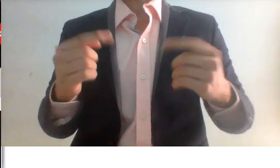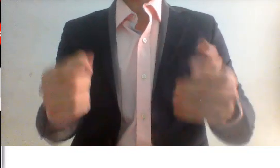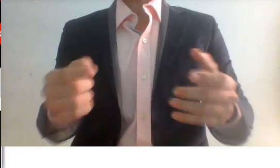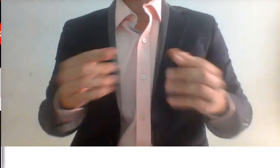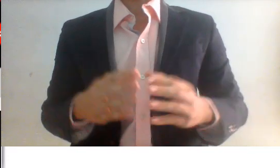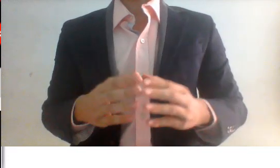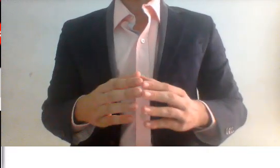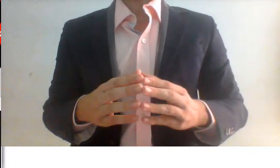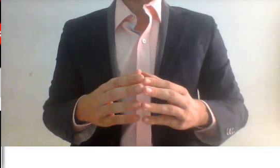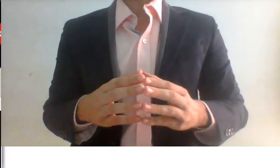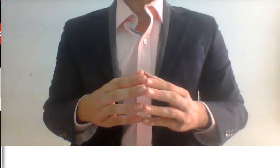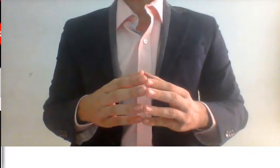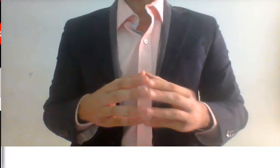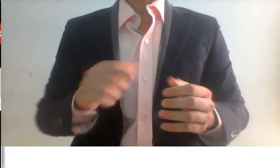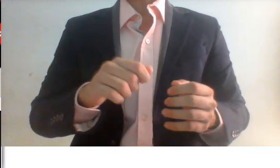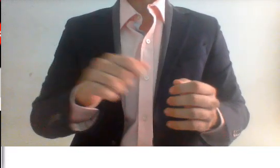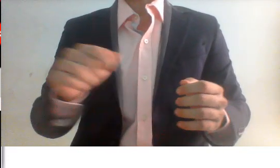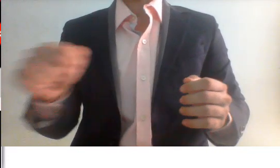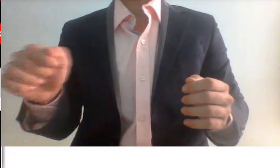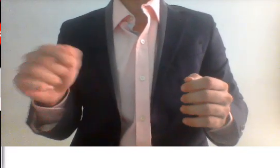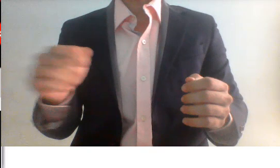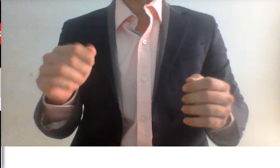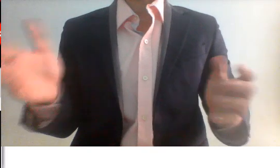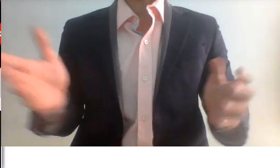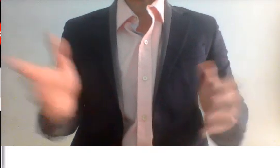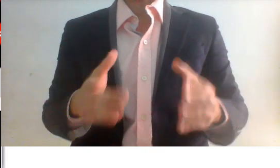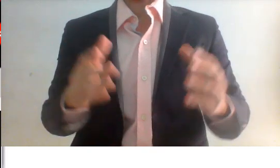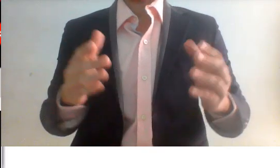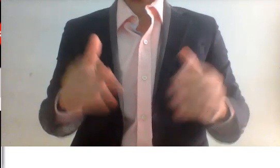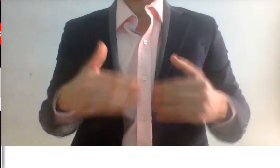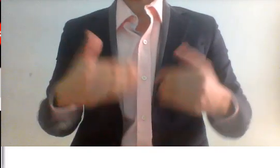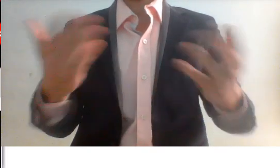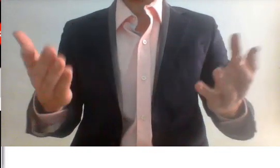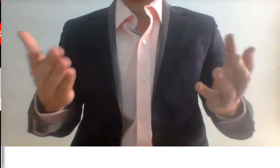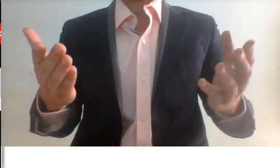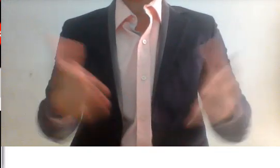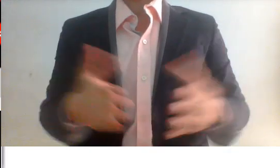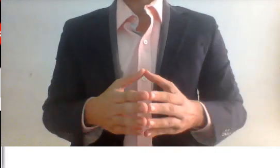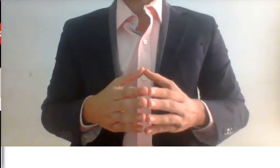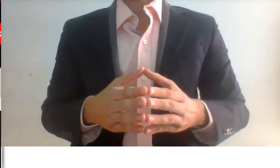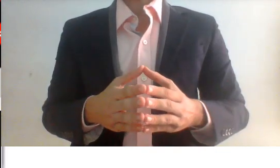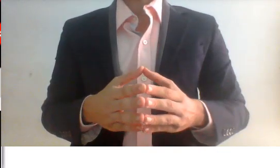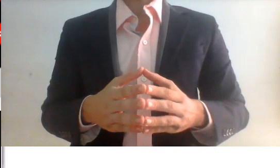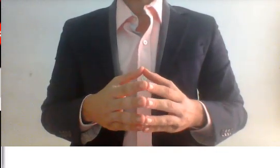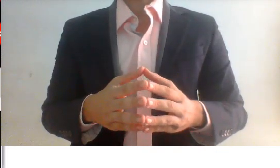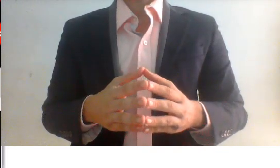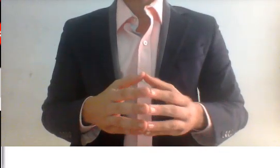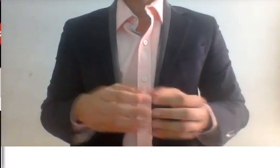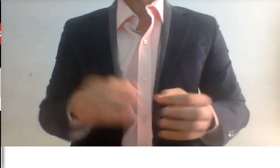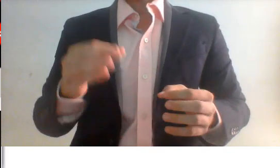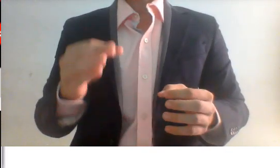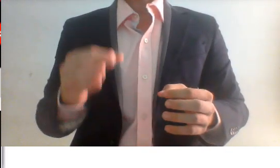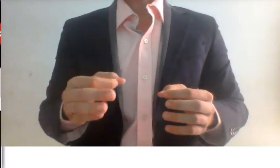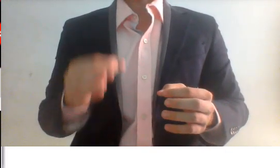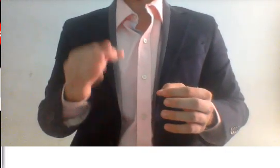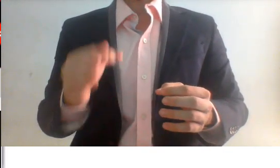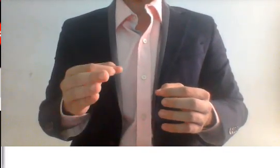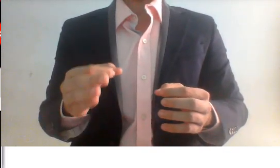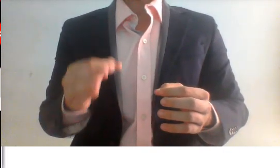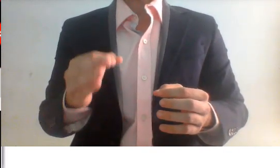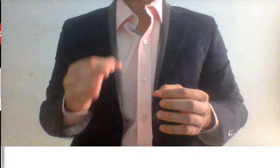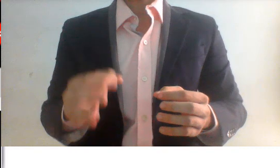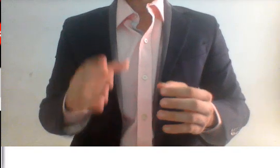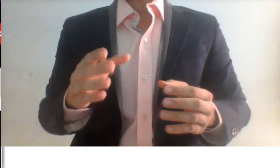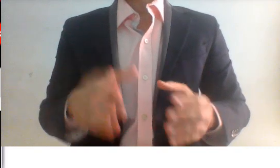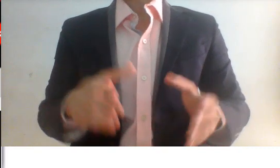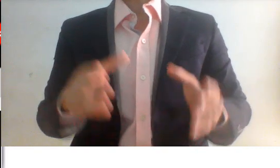cambio del periodo donde se dio esta firma del contrato para que se hiciera esta capacitación, estaba el dólar